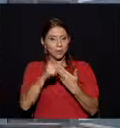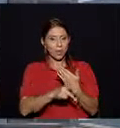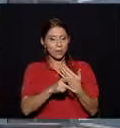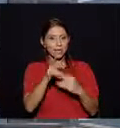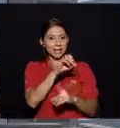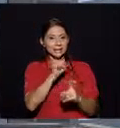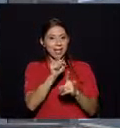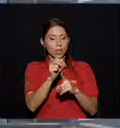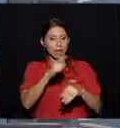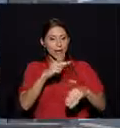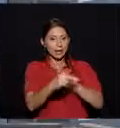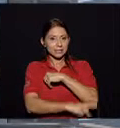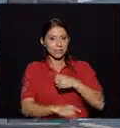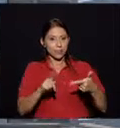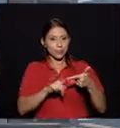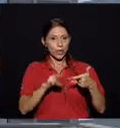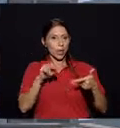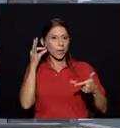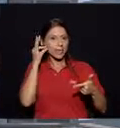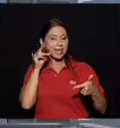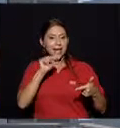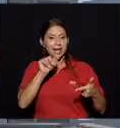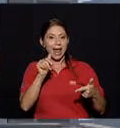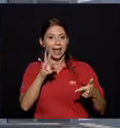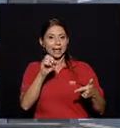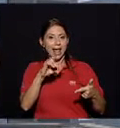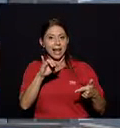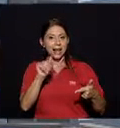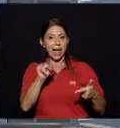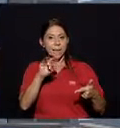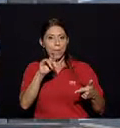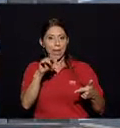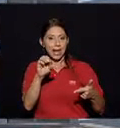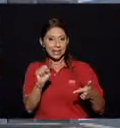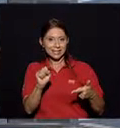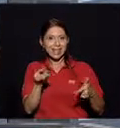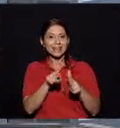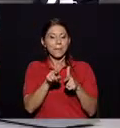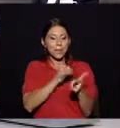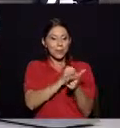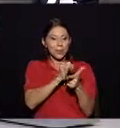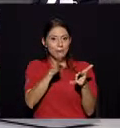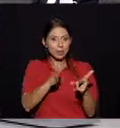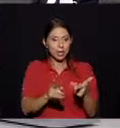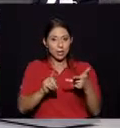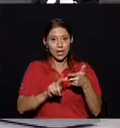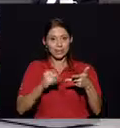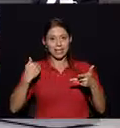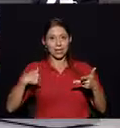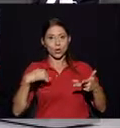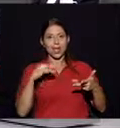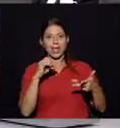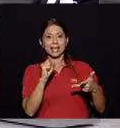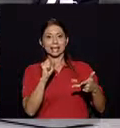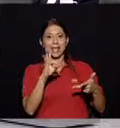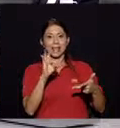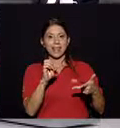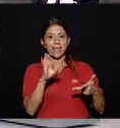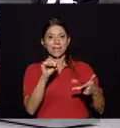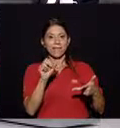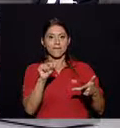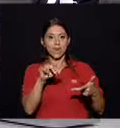su compañera Natalia Morales, quien también es investigadora de Estado de la Nación, y el señor Estefan Gómez, investigador de Estado